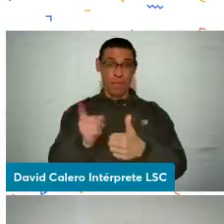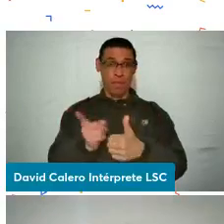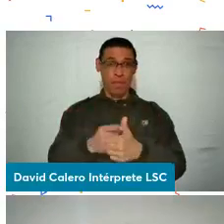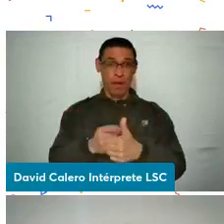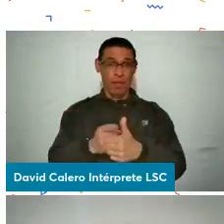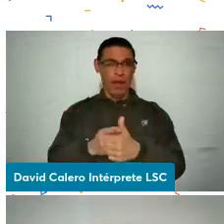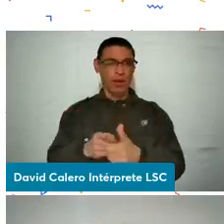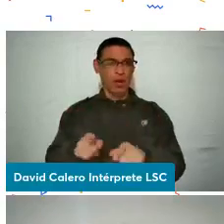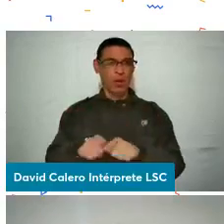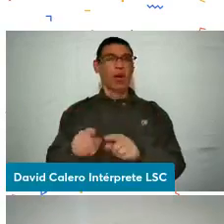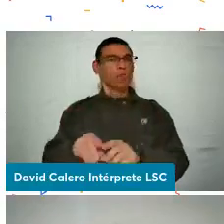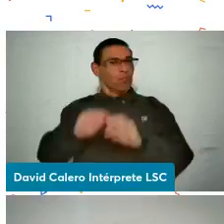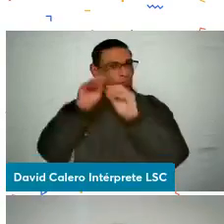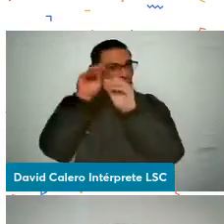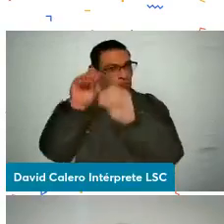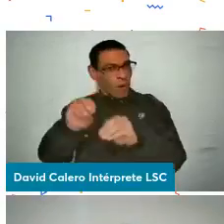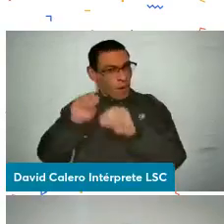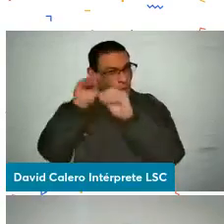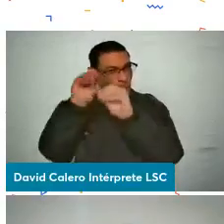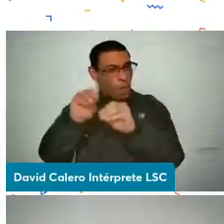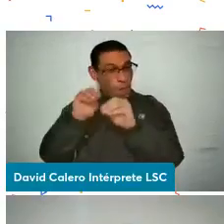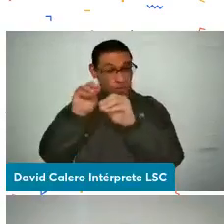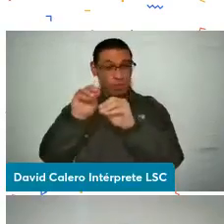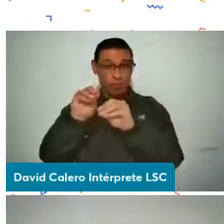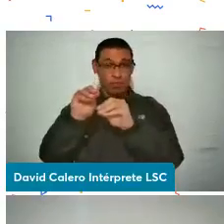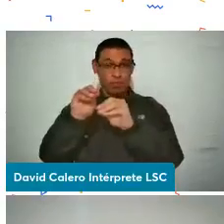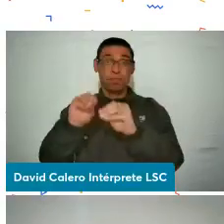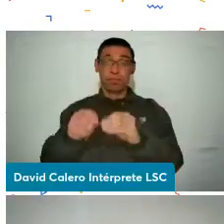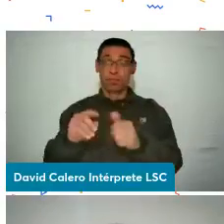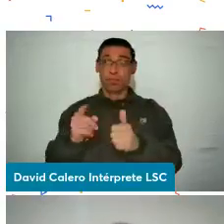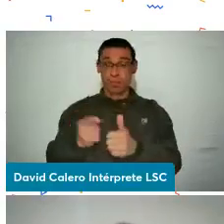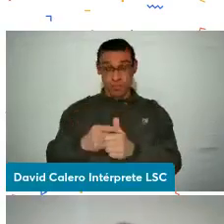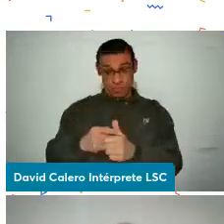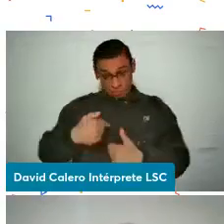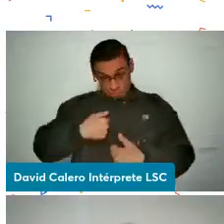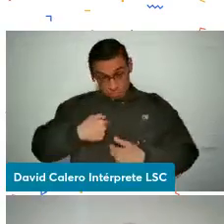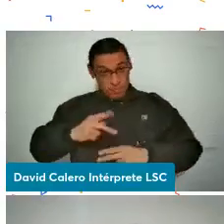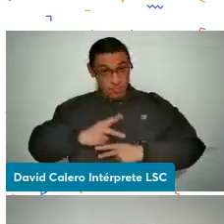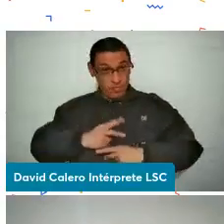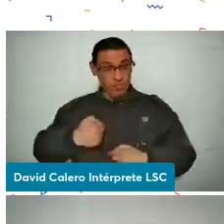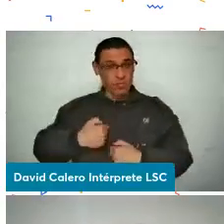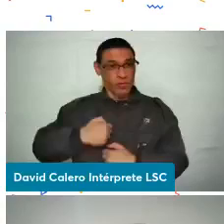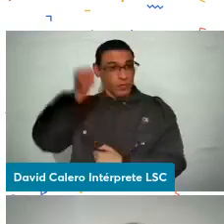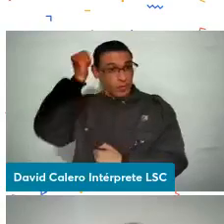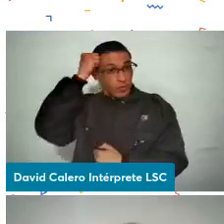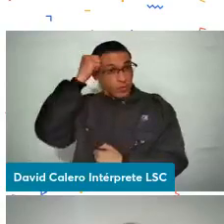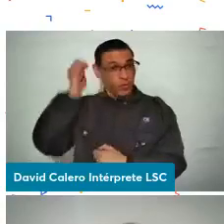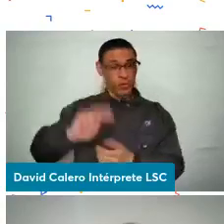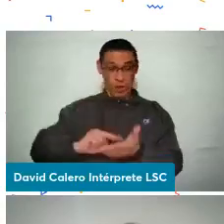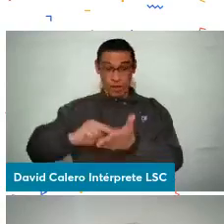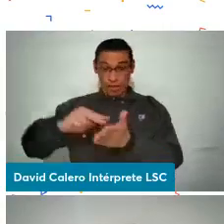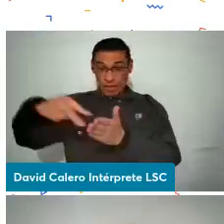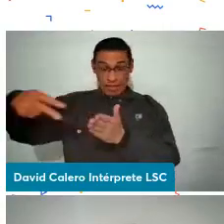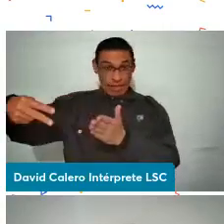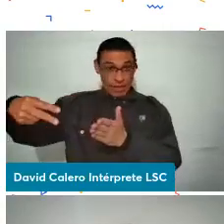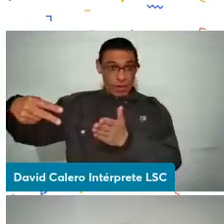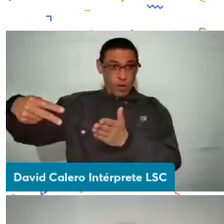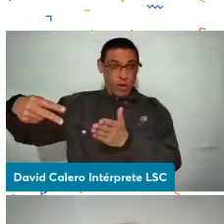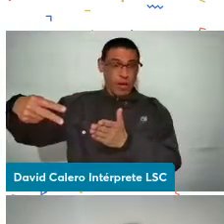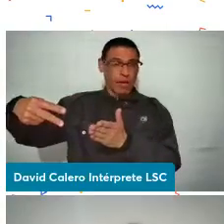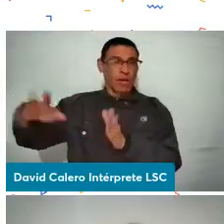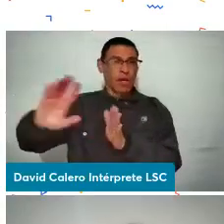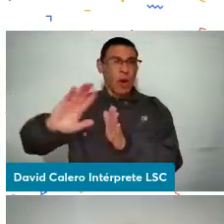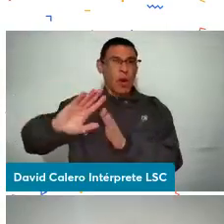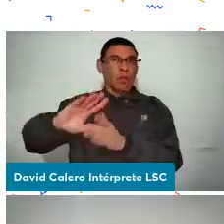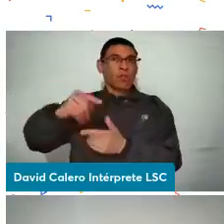Digamos, personalmente, pues yo soy docente de tecnología, pero no tenía idea de lo que era